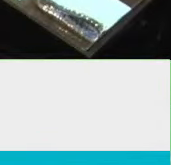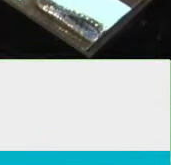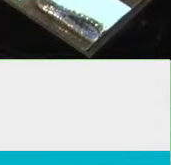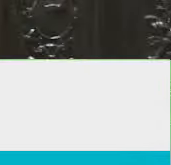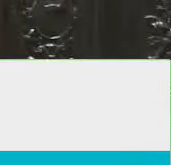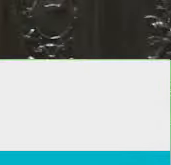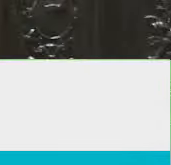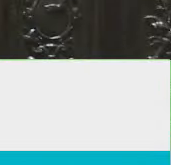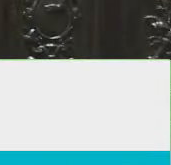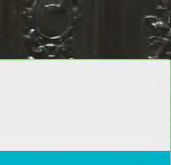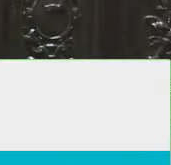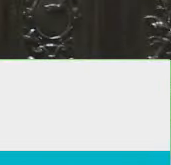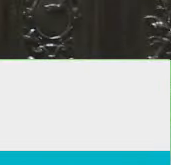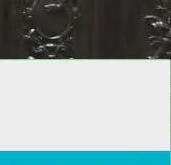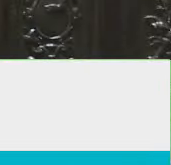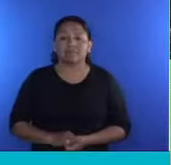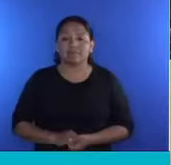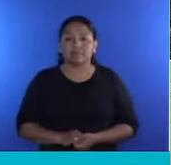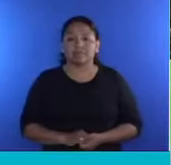Sotero Larcher.